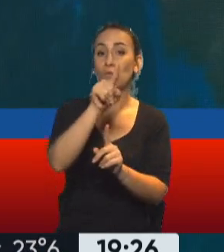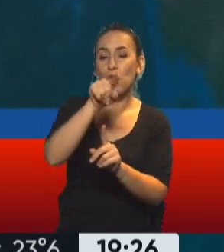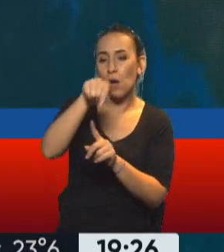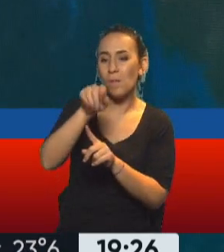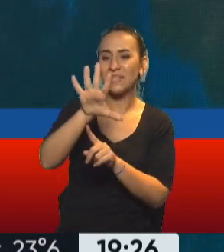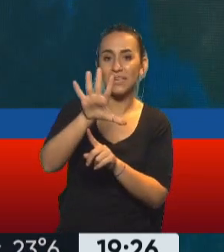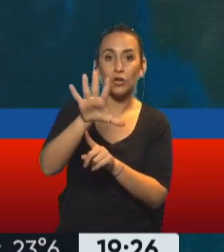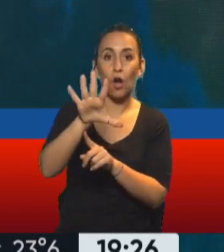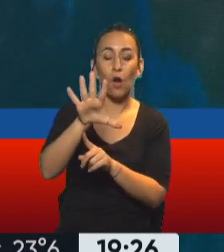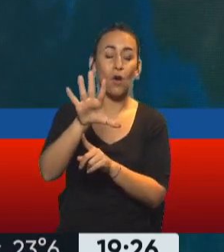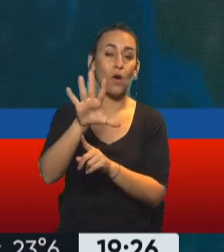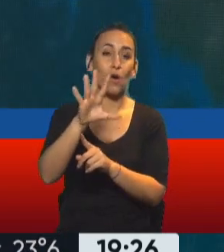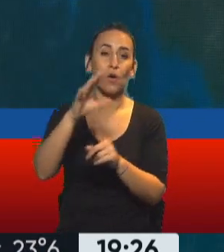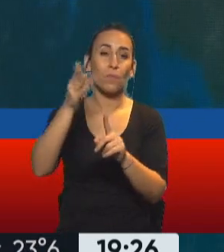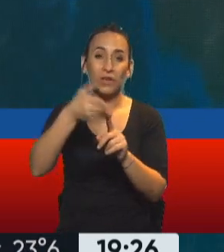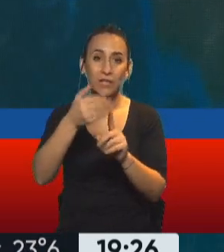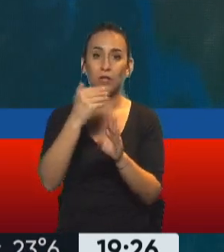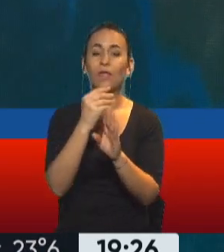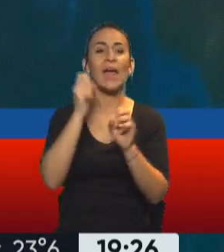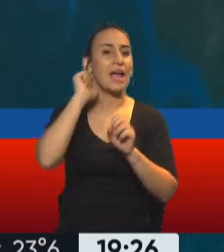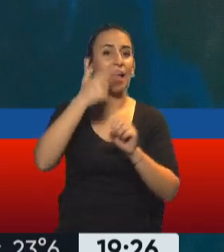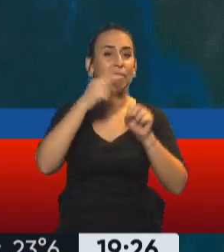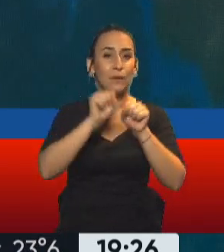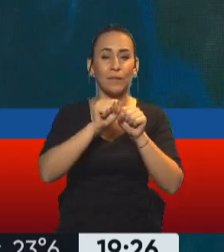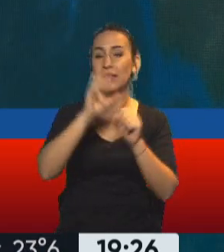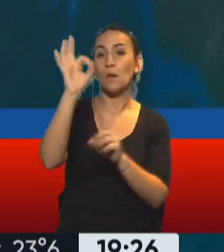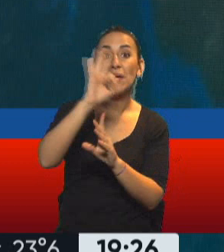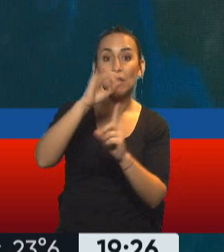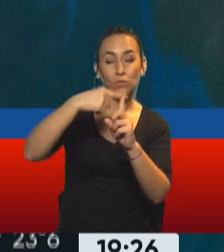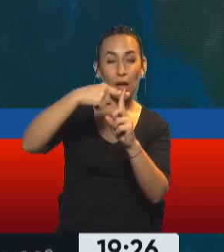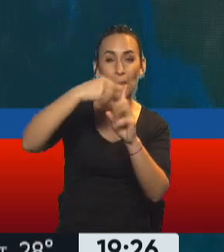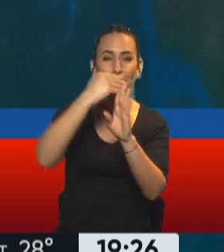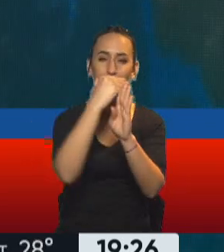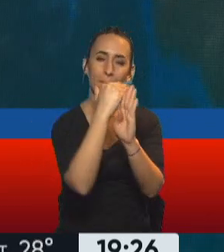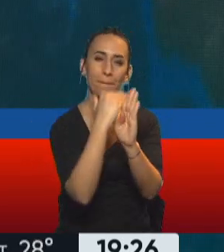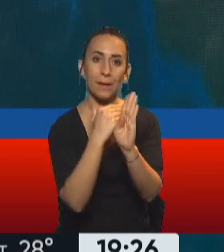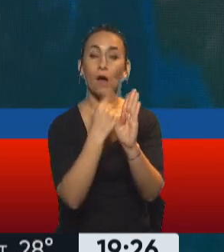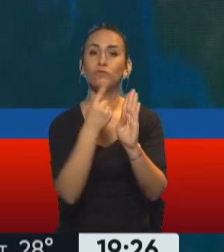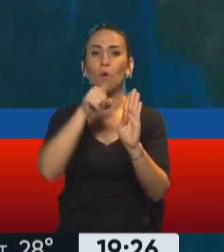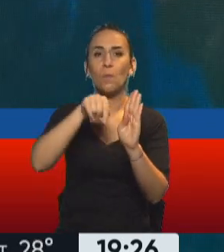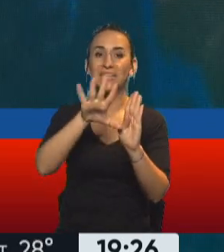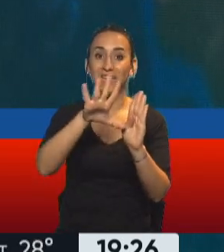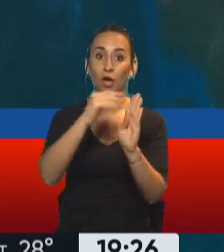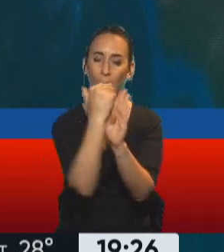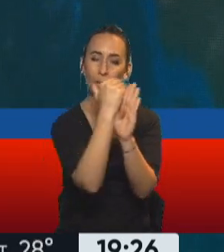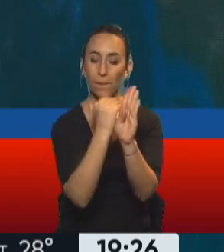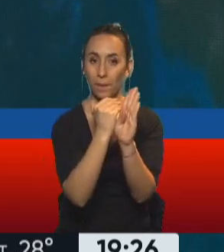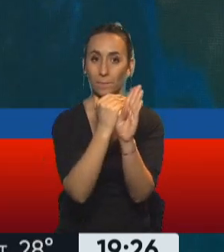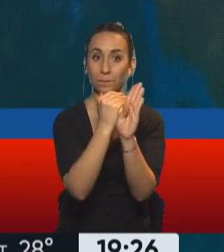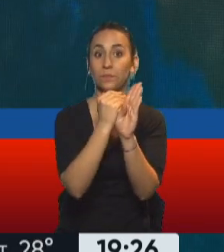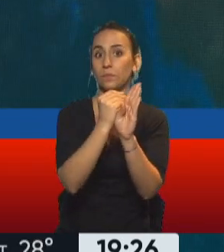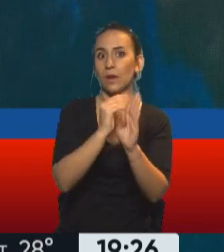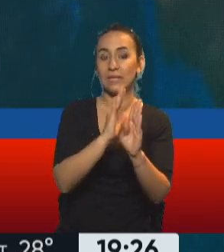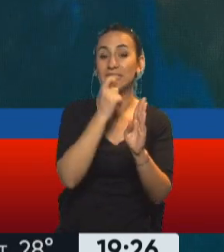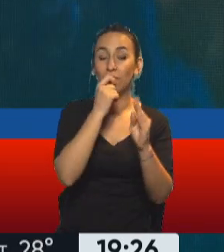1,5 de los grados centígrados en los próximos años, para conseguir o evitar que tengamos o lleguemos a los